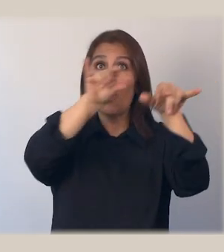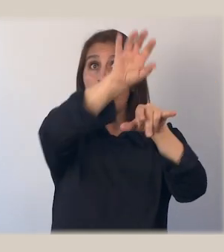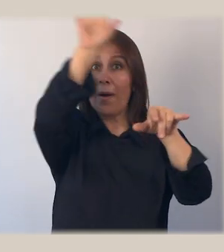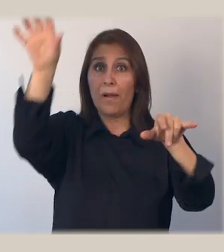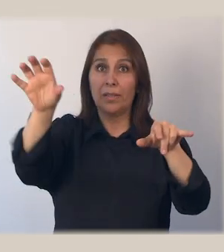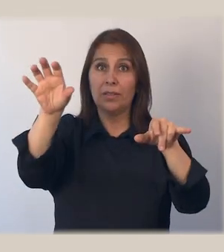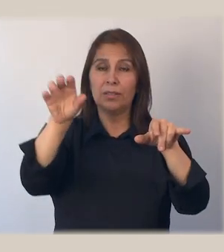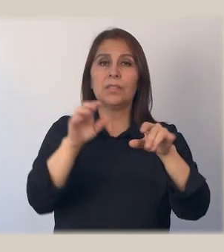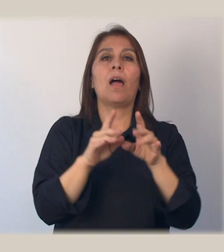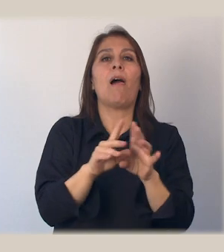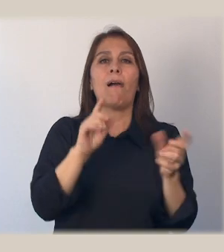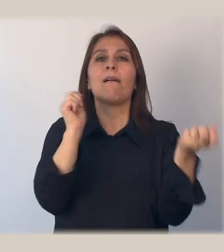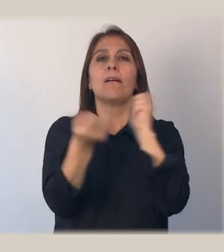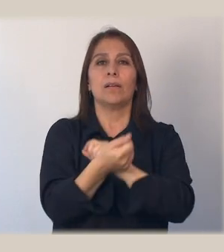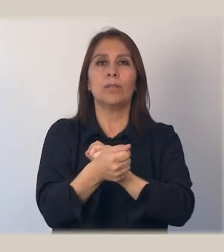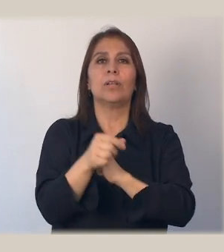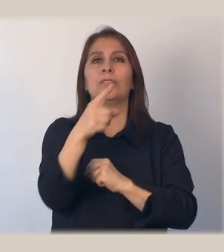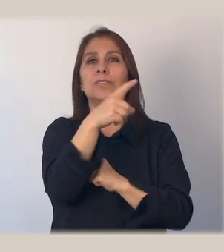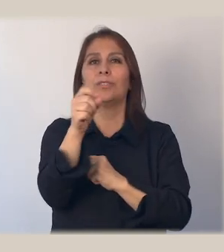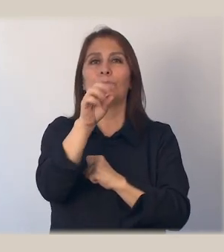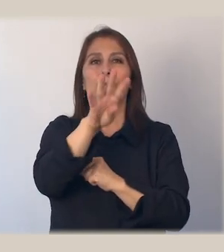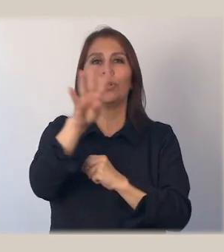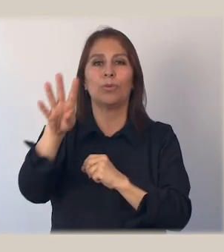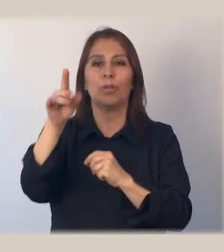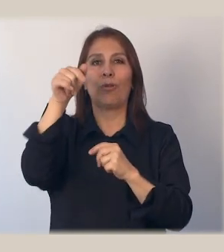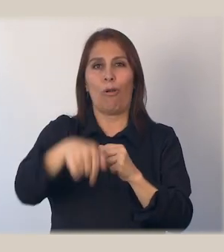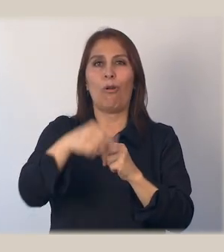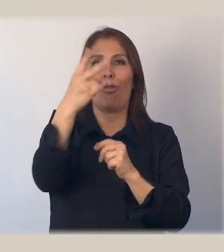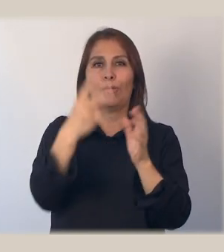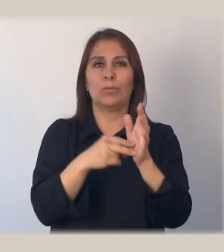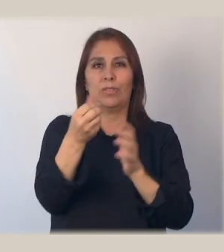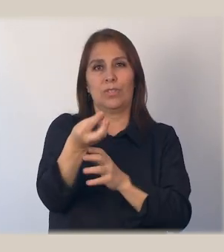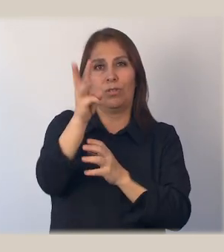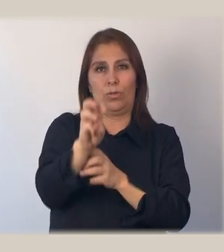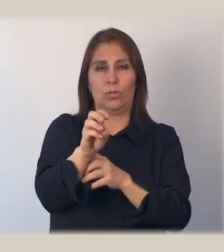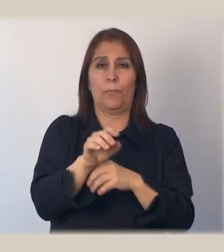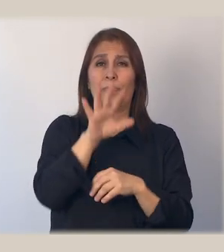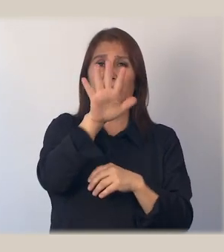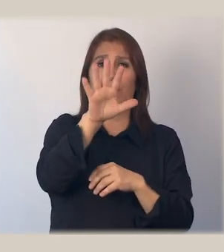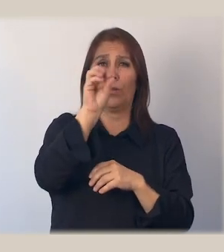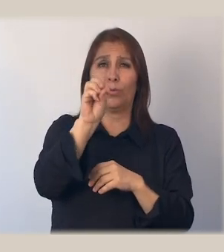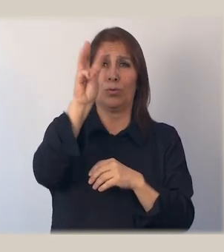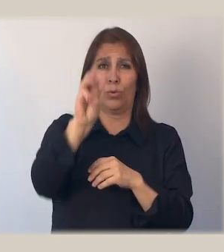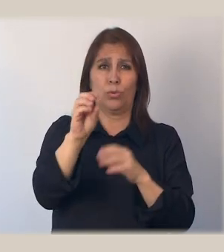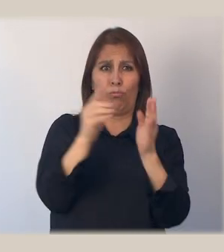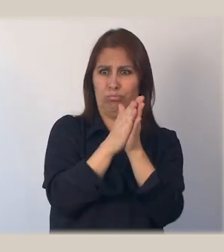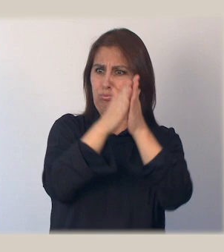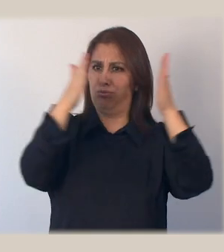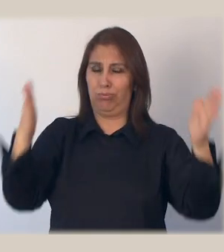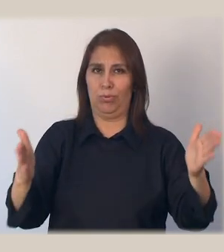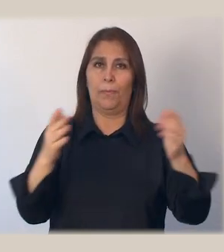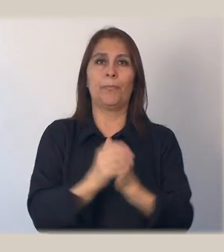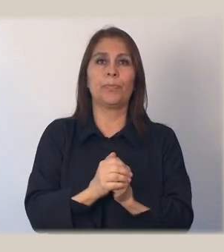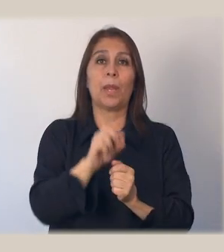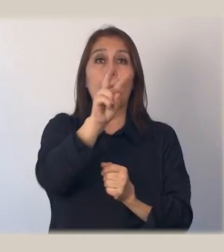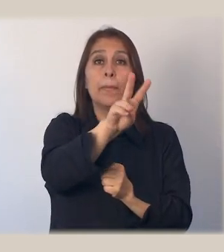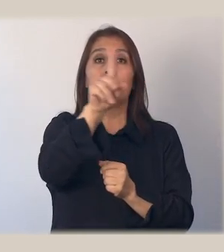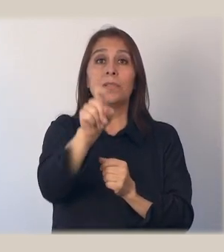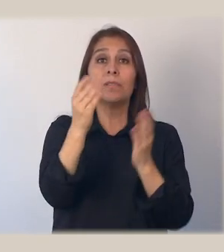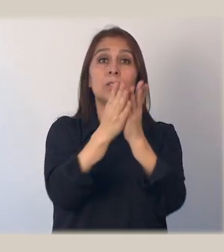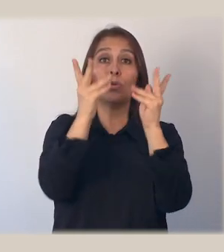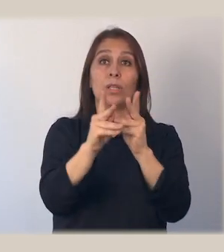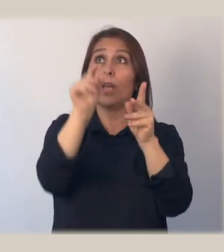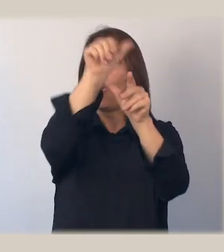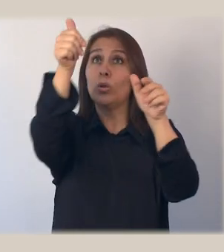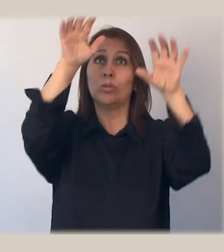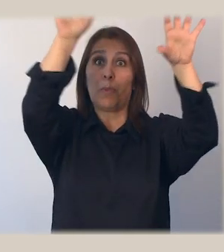a 144 en el 2018, y un total de 508 en todo el periodo. Y de 26 estudiantes